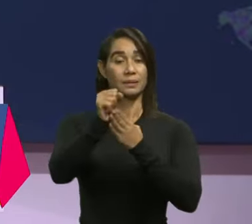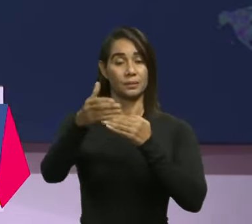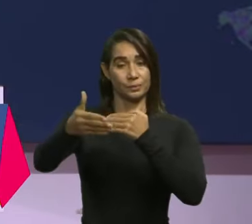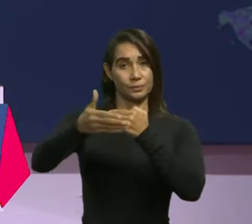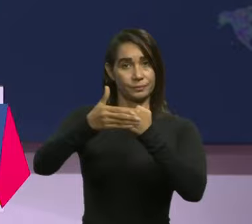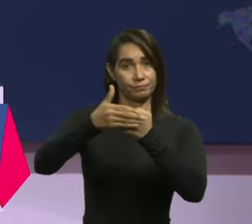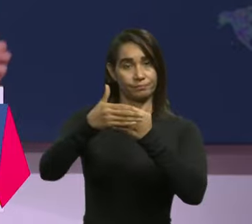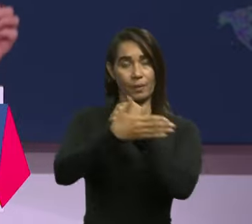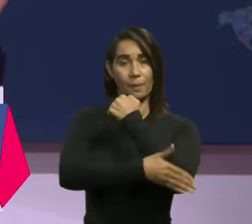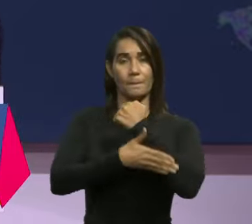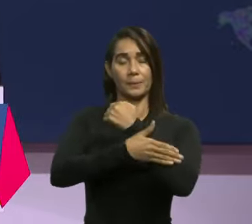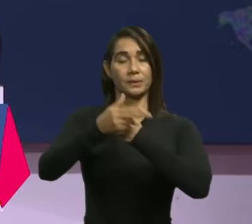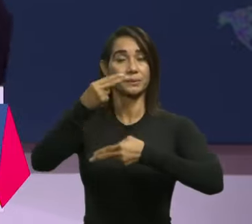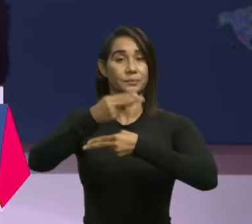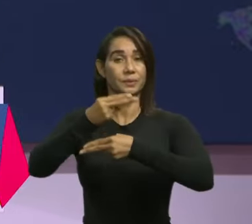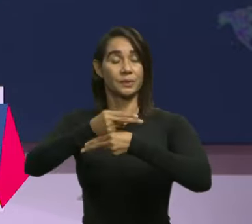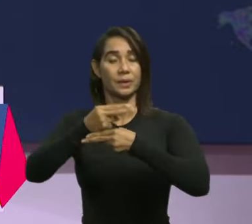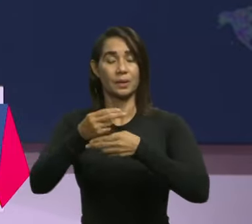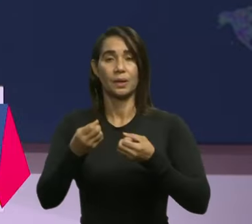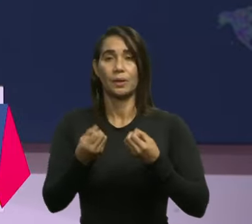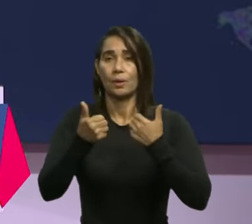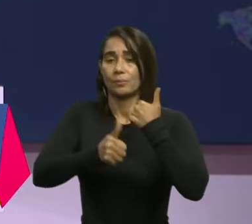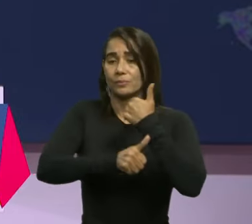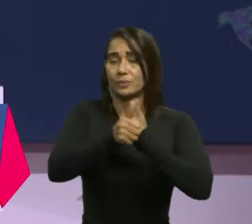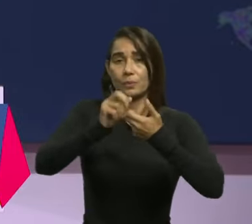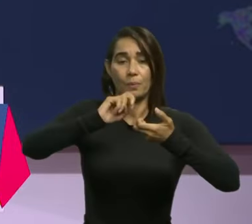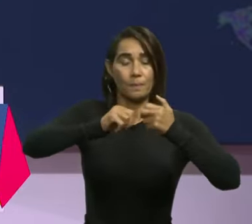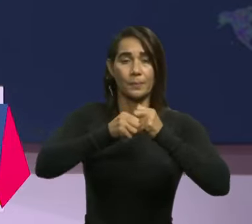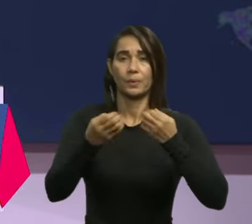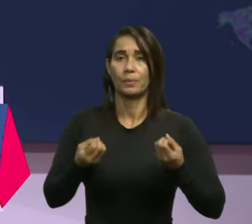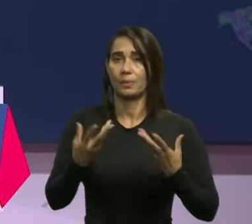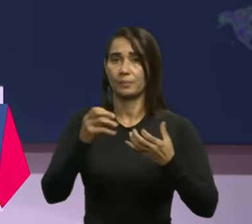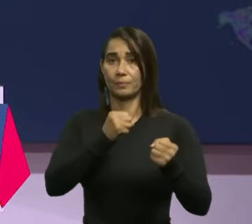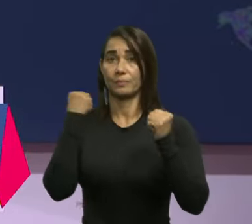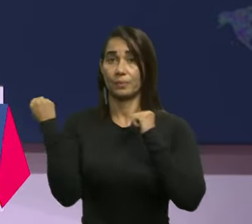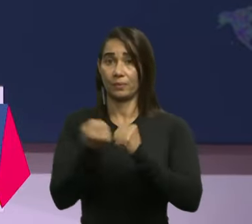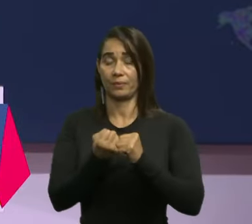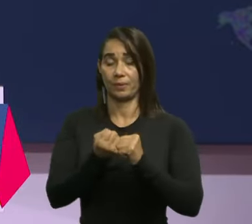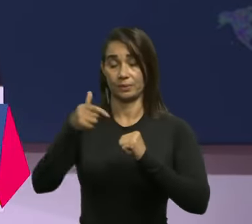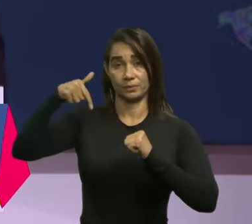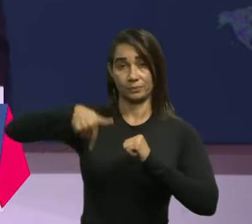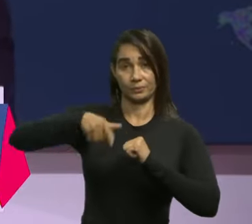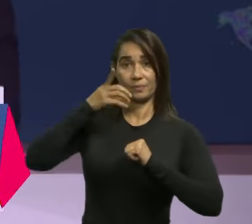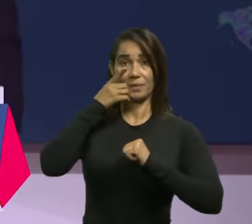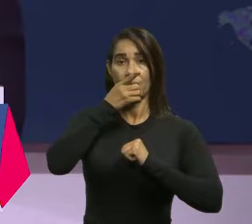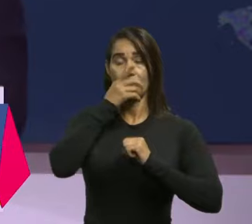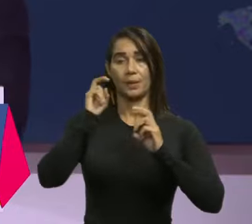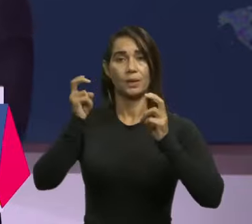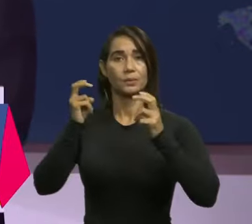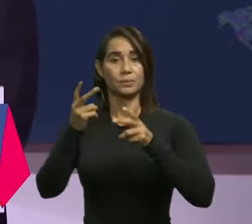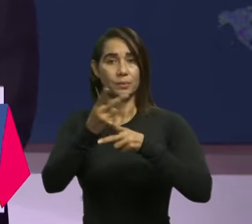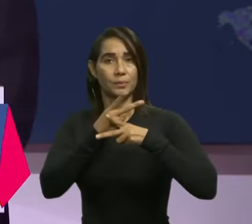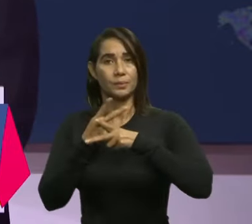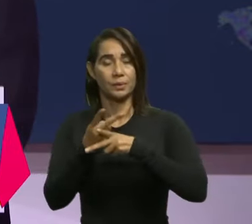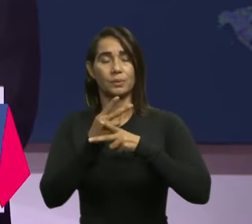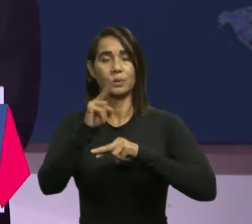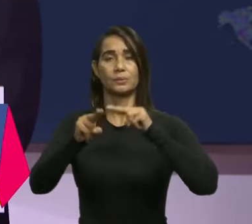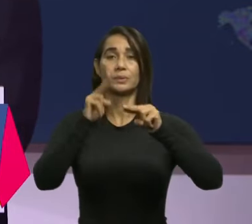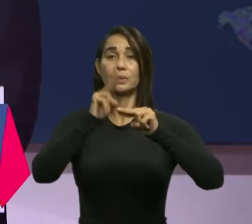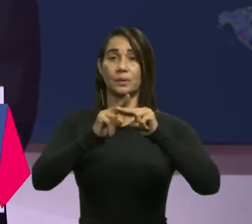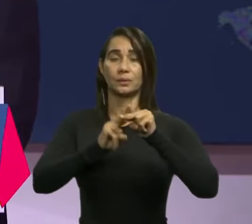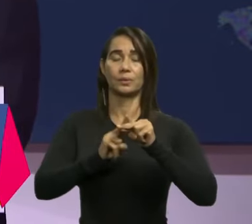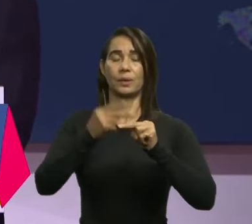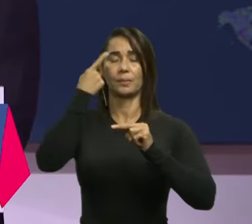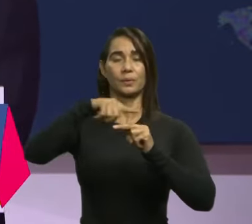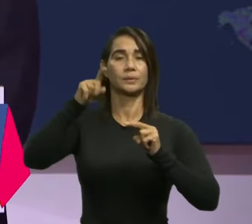vecino país ha desbordado los límites de un problema migratorio es para los dominicanos un tema de seguridad nacional por lo que